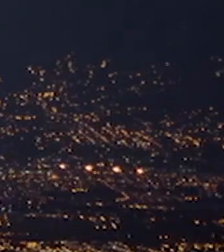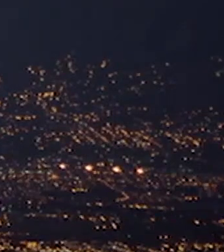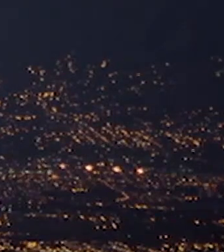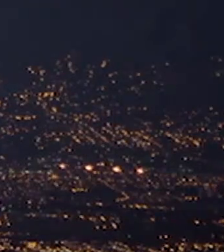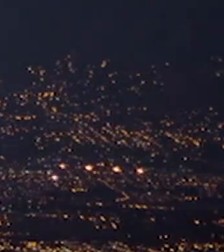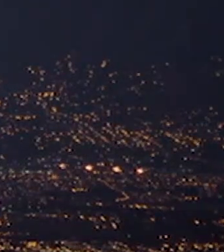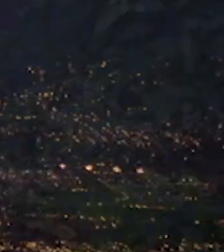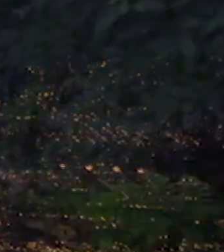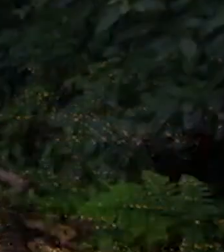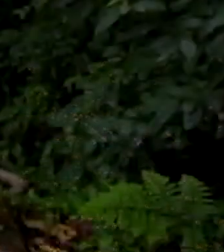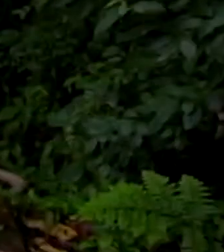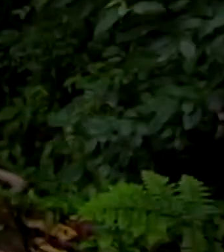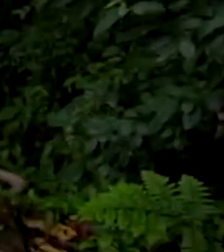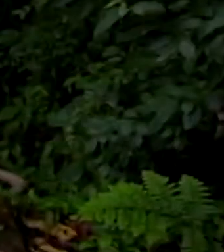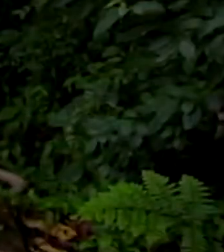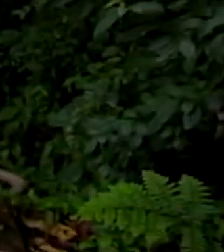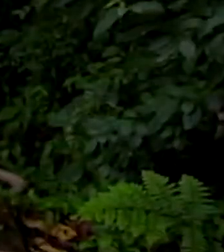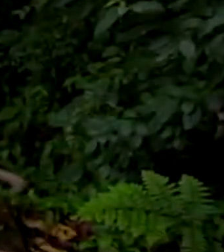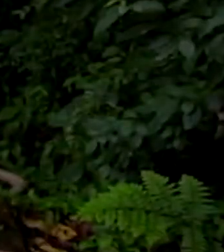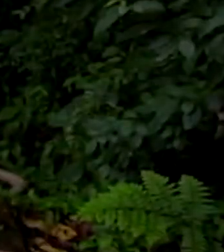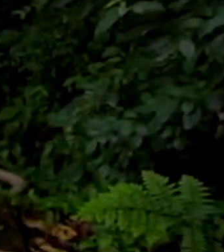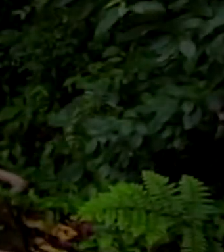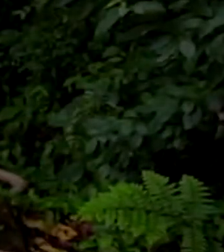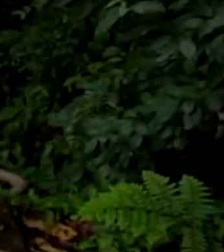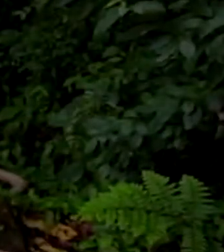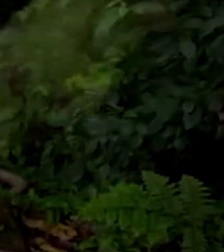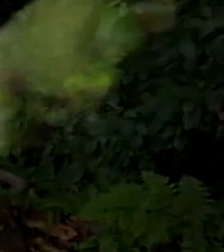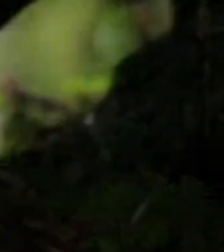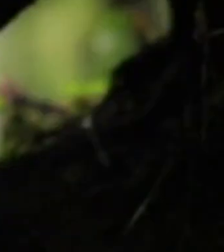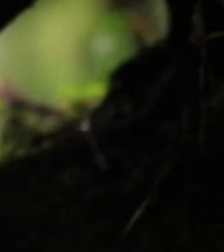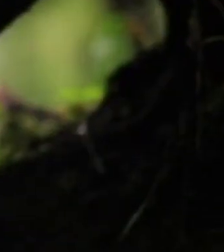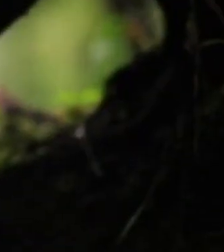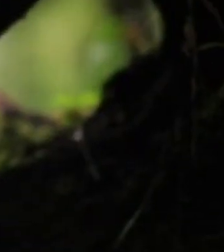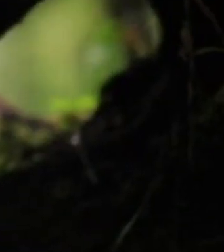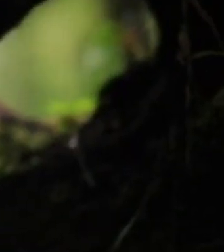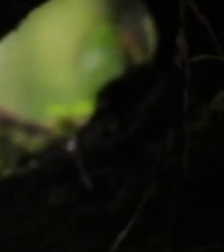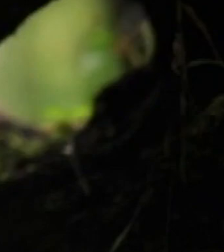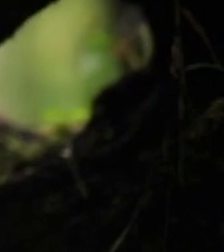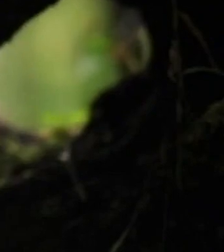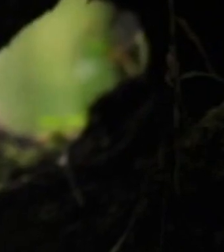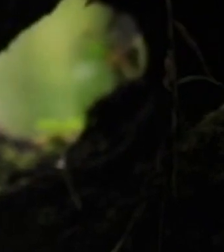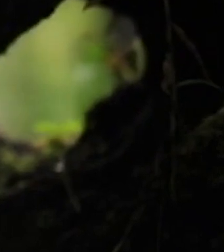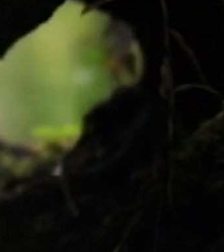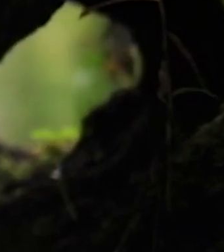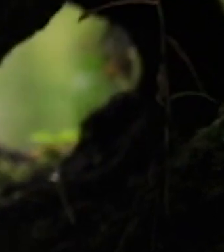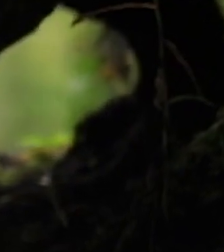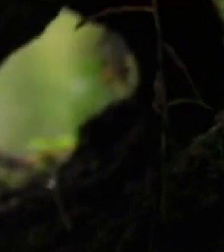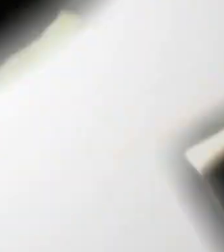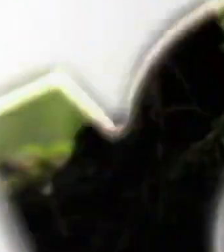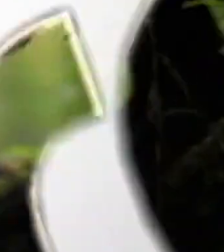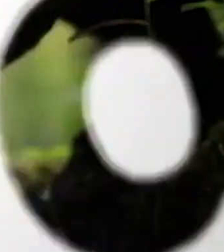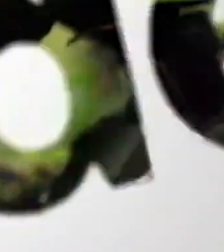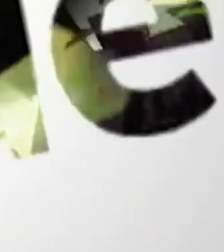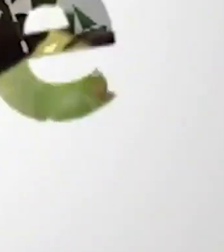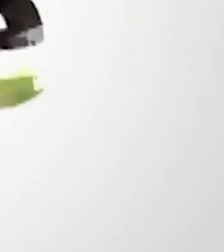Se trata de convivir juntos, en armonía con la naturaleza.